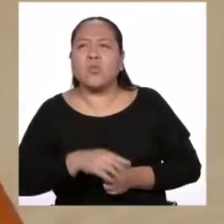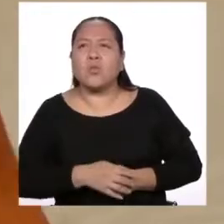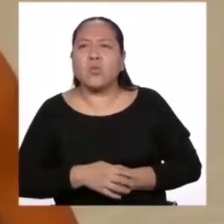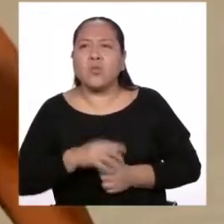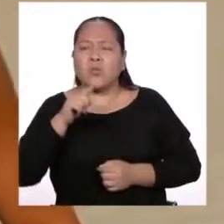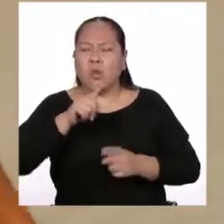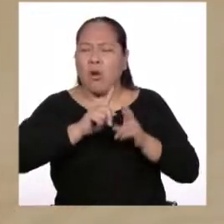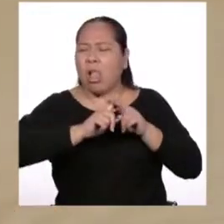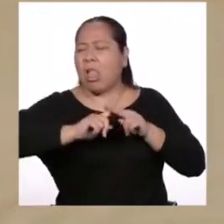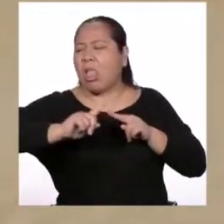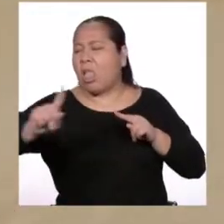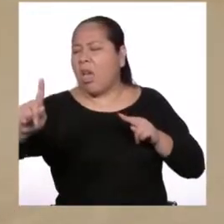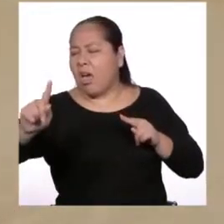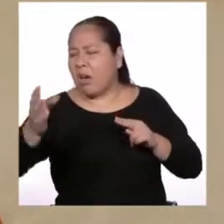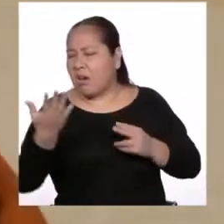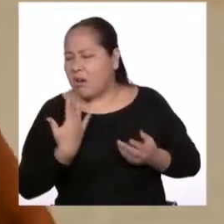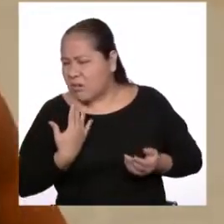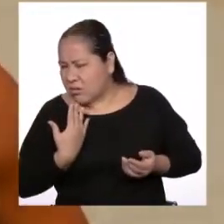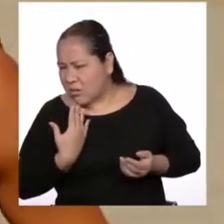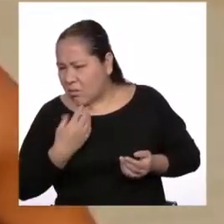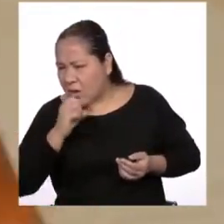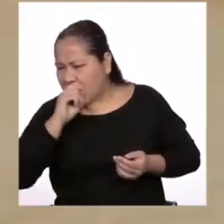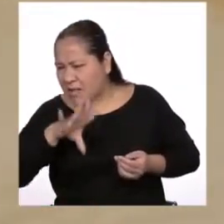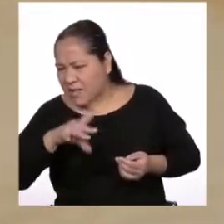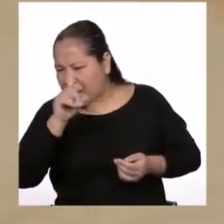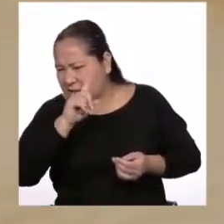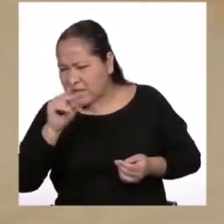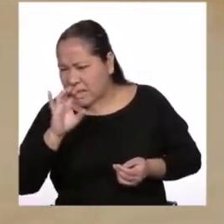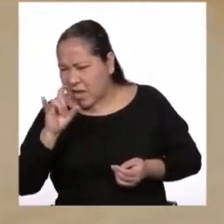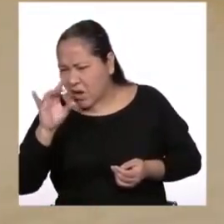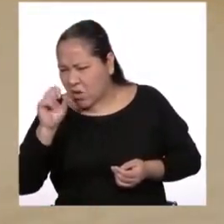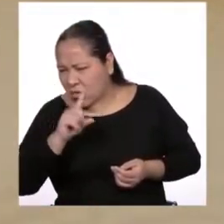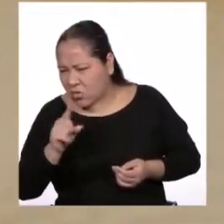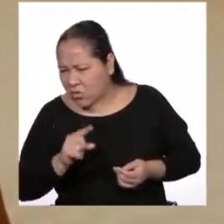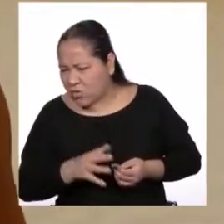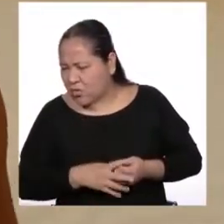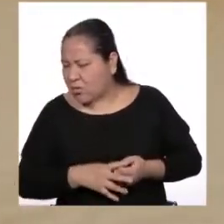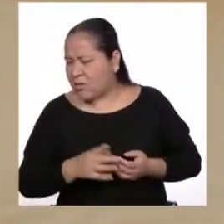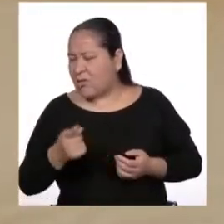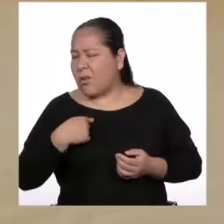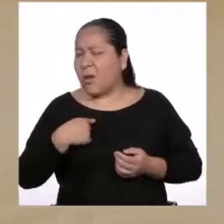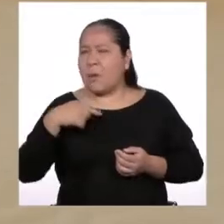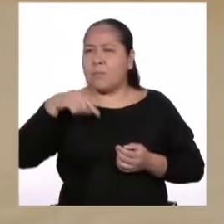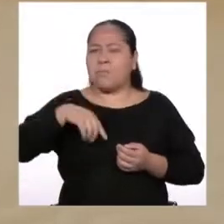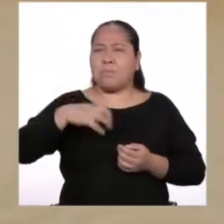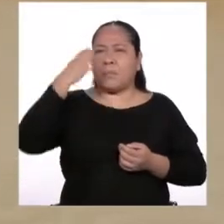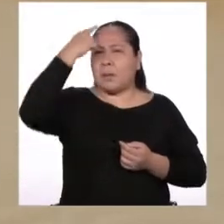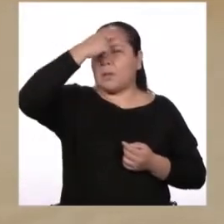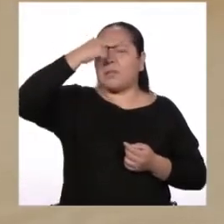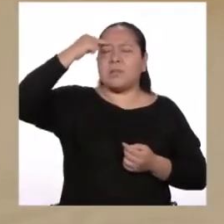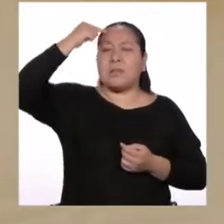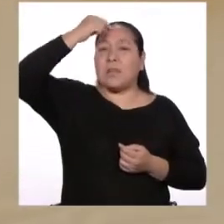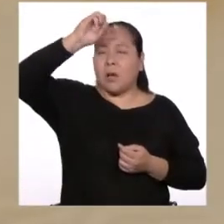de lejos para mencionar a Zeus? Pues los cíclopes no se cuidan de los dioses en